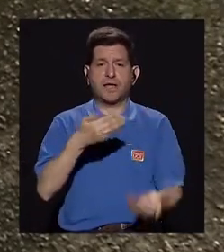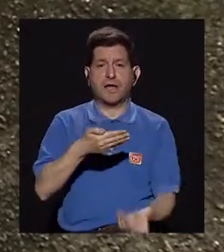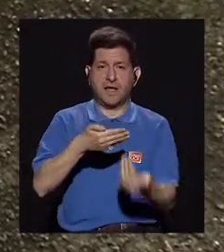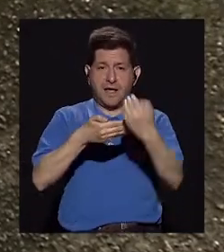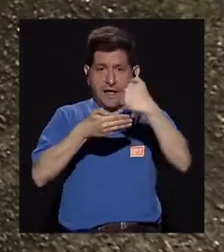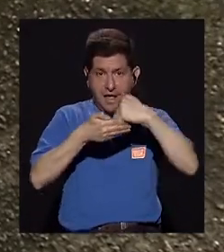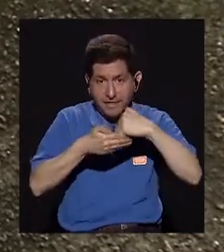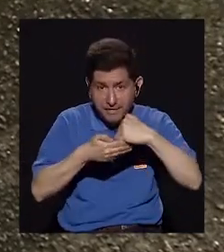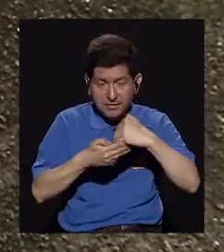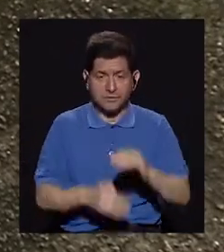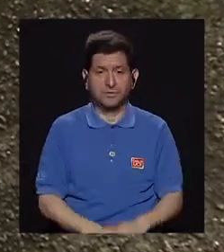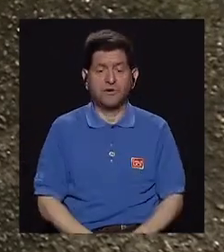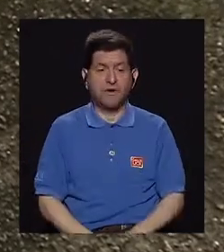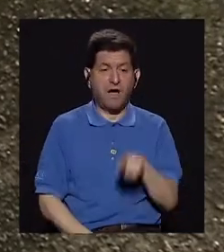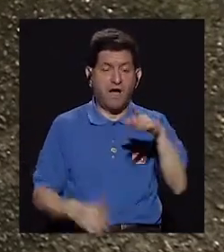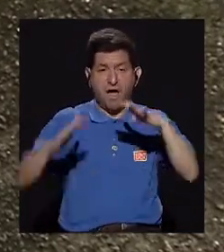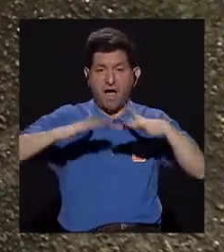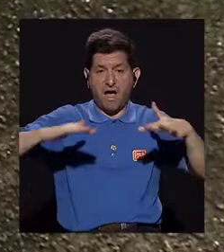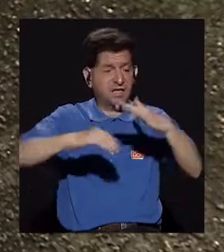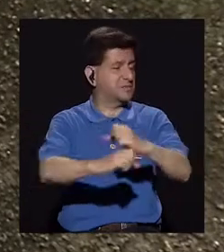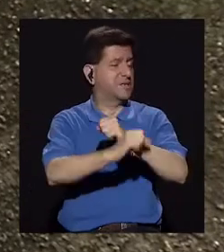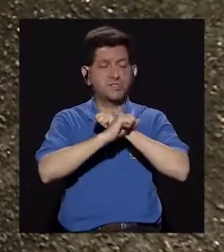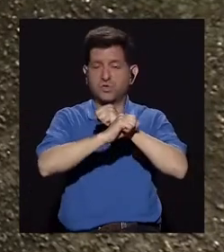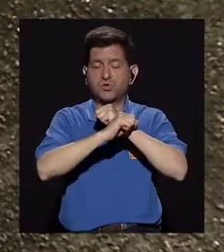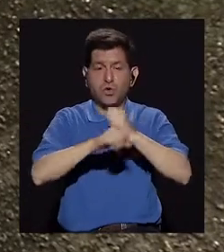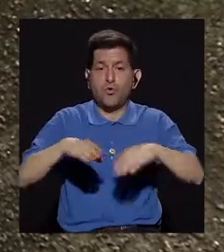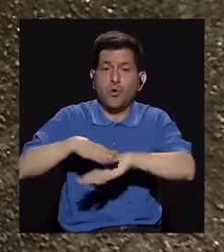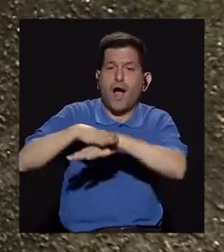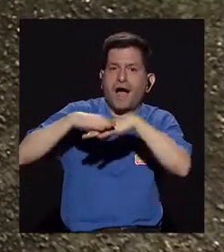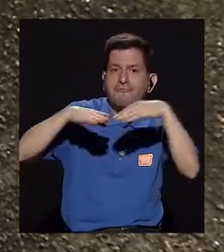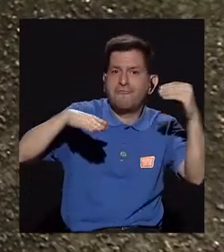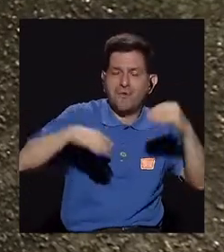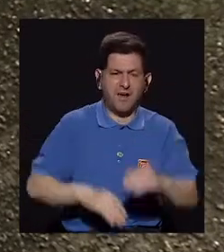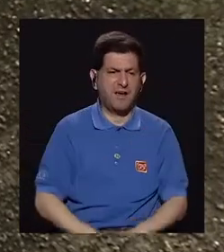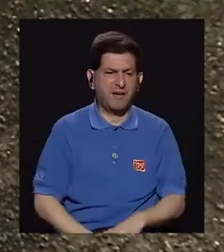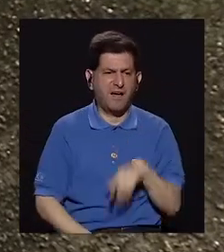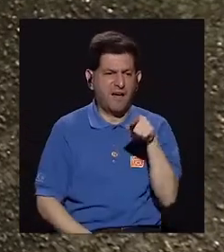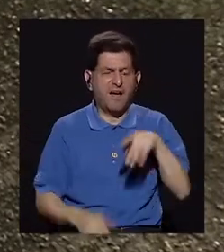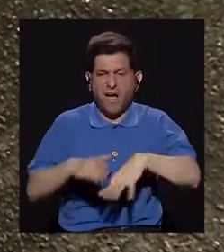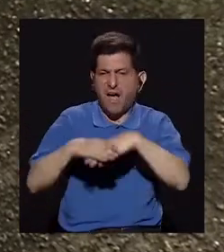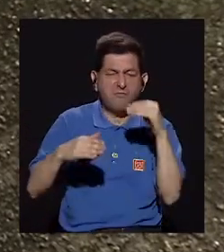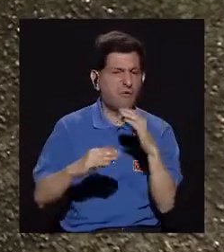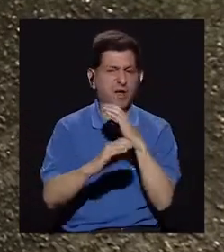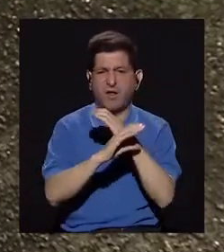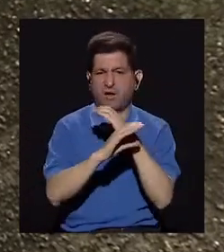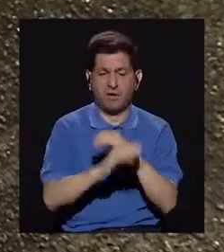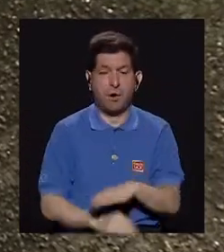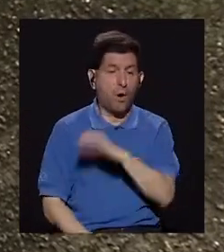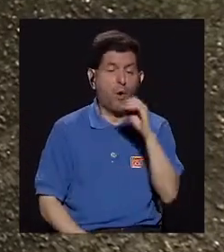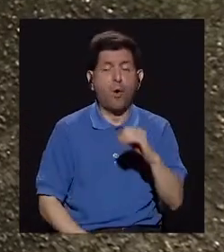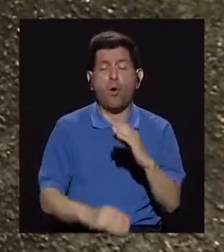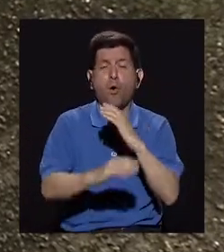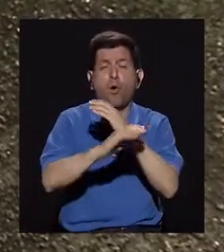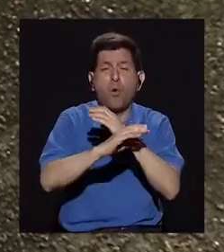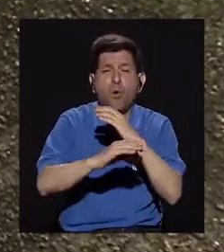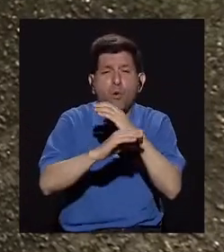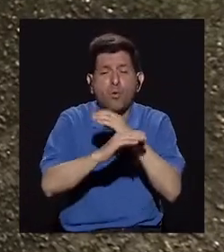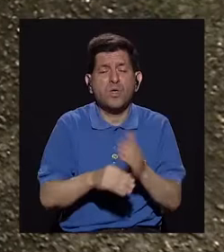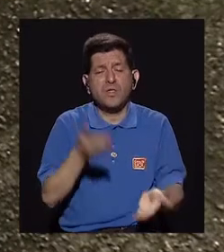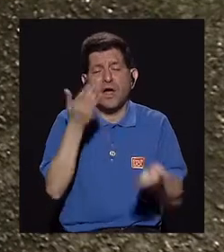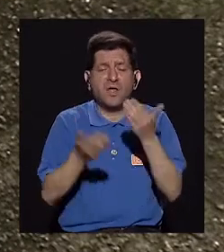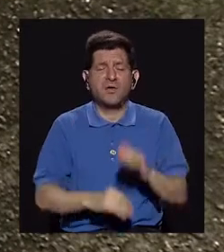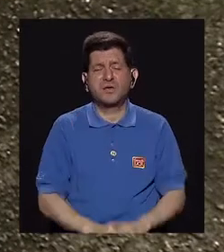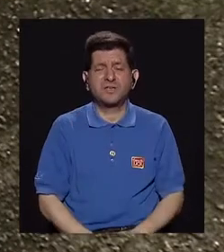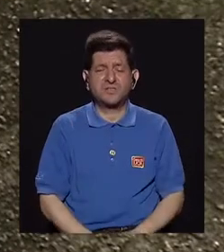adentro, pues obviamente va a tener un espacio inseguro afuera, va a tener un espacio descuidado afuera, y si lo cuidan es un cuido artificial, ¿verdad?